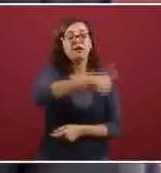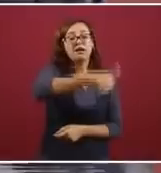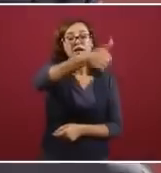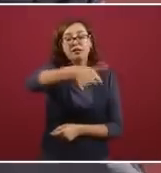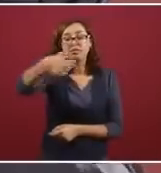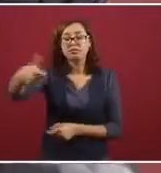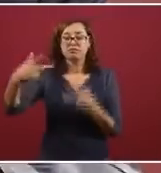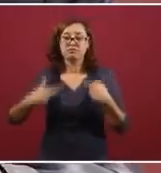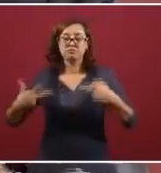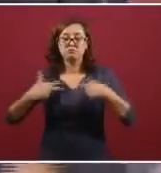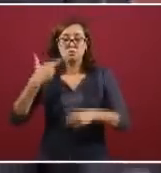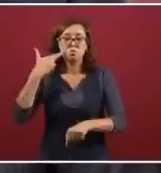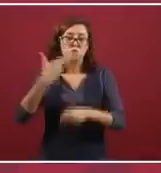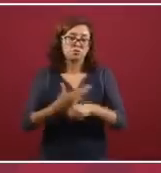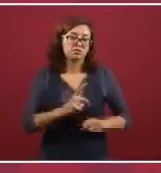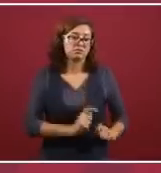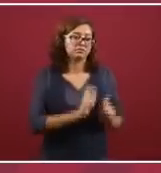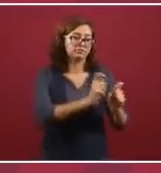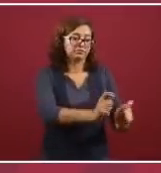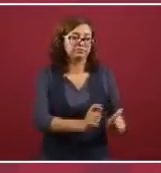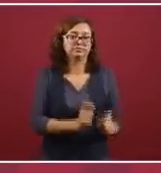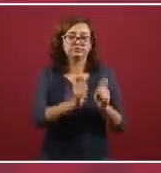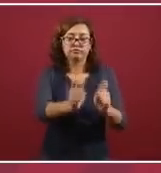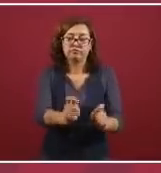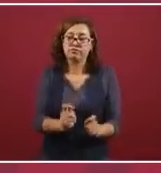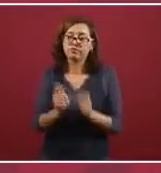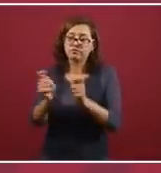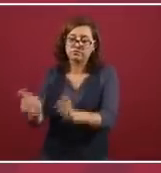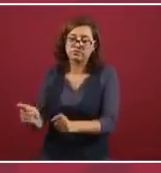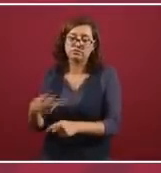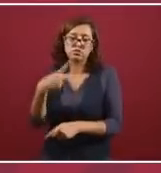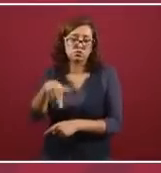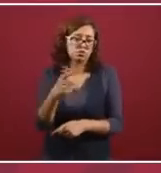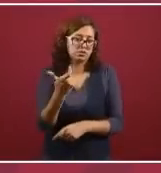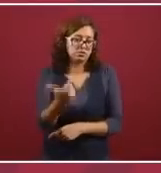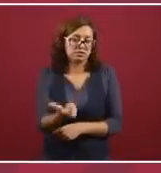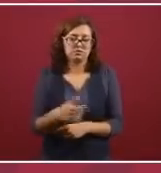responsablemente sea la encargada de manejar su dinero.